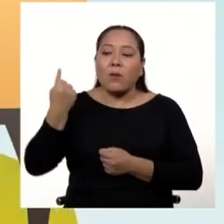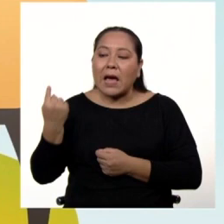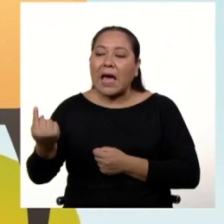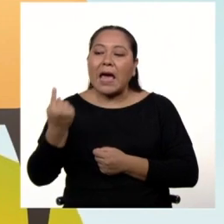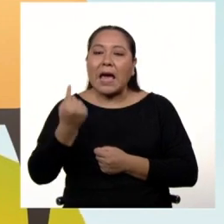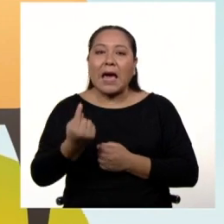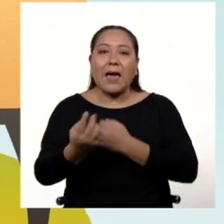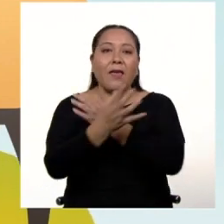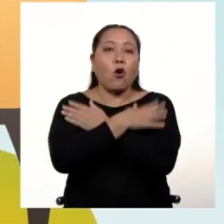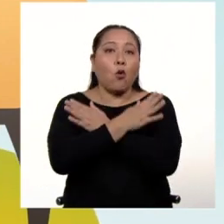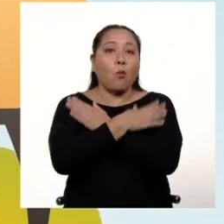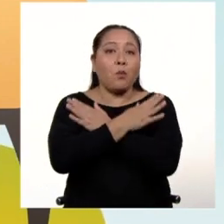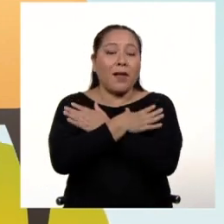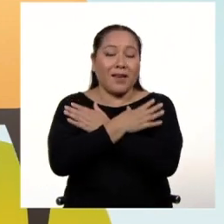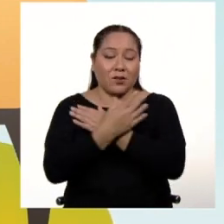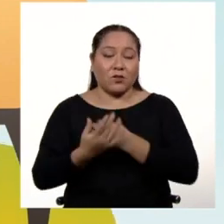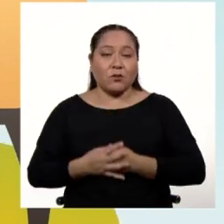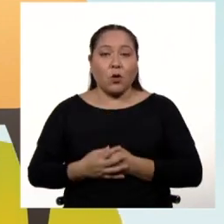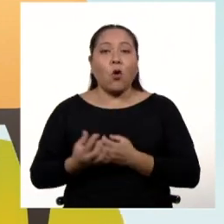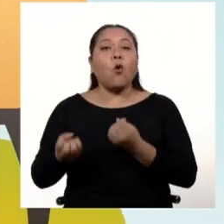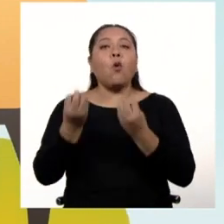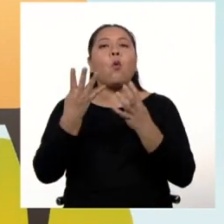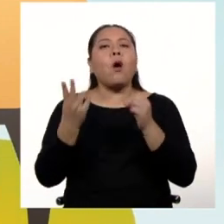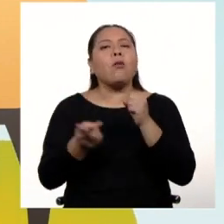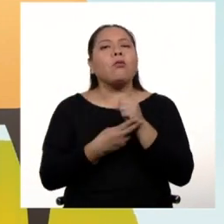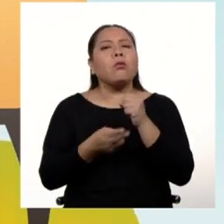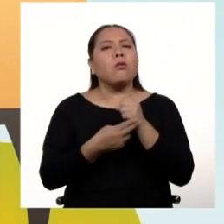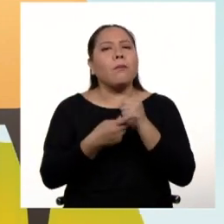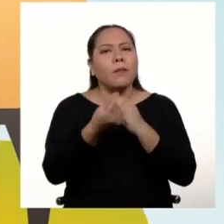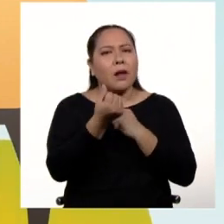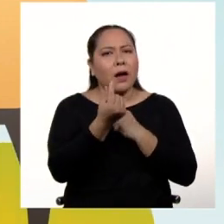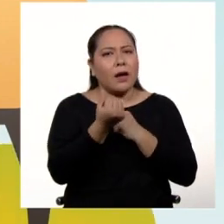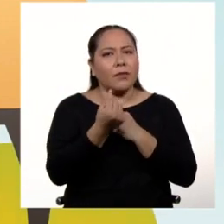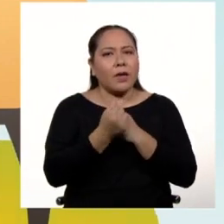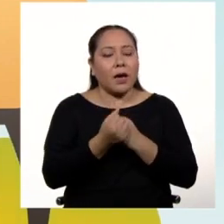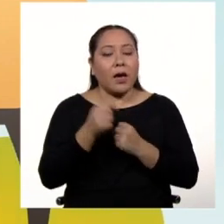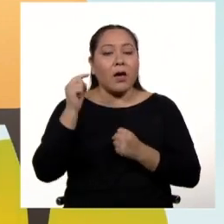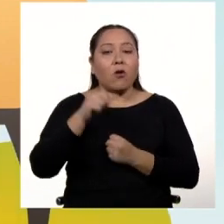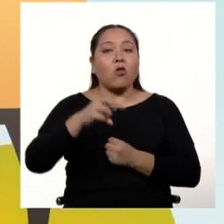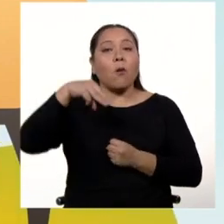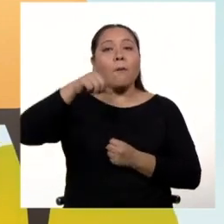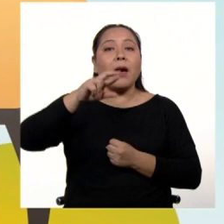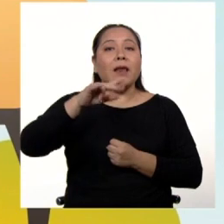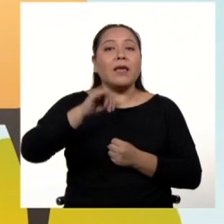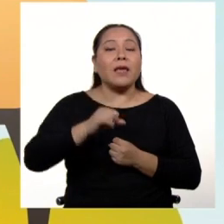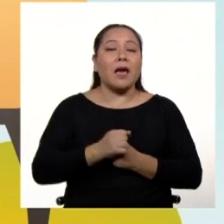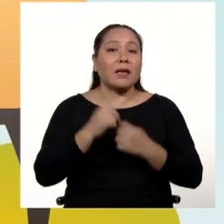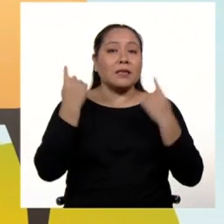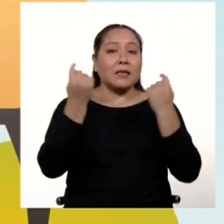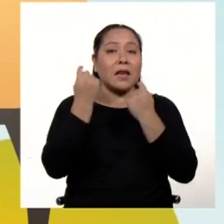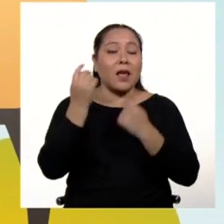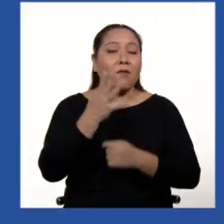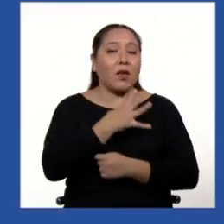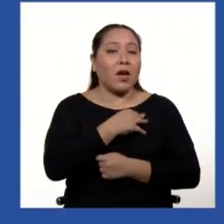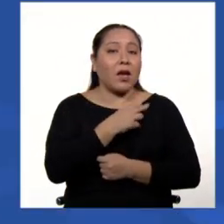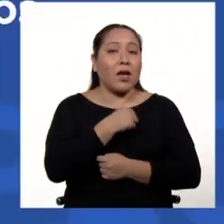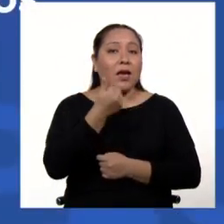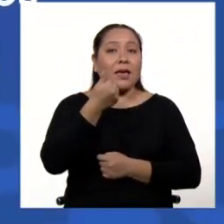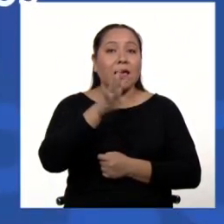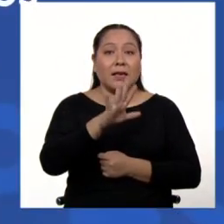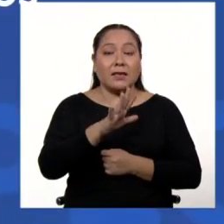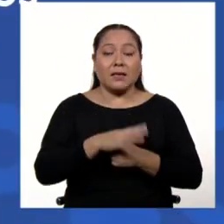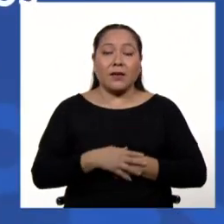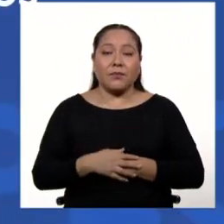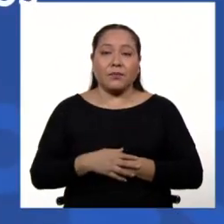hija. ¿Cuánto dinero habrá ahorrado el año en el que María cumpla 15?